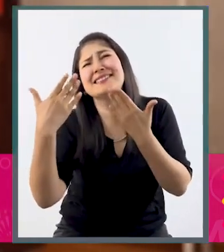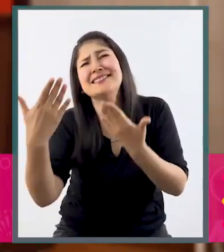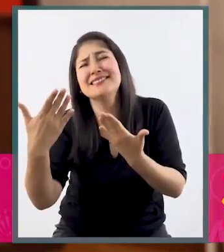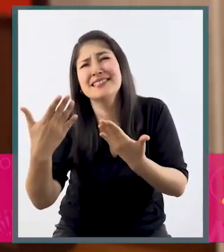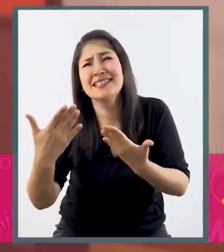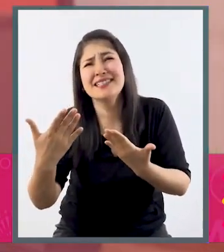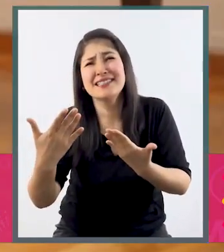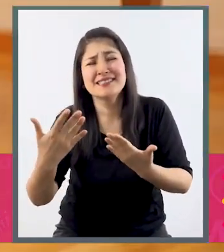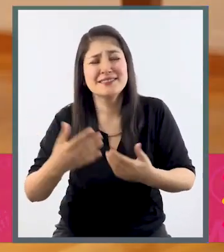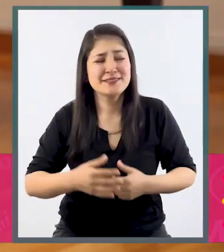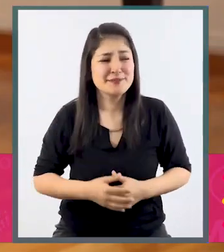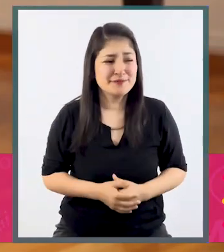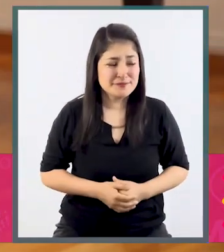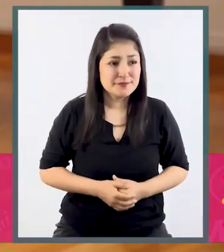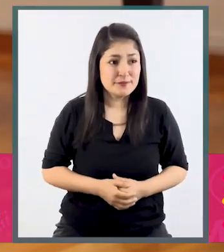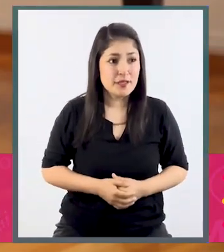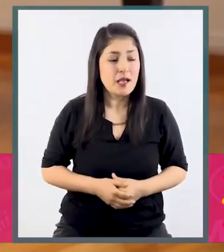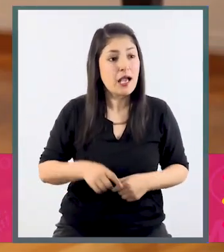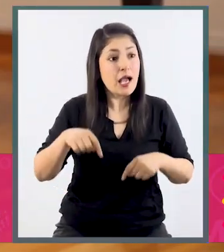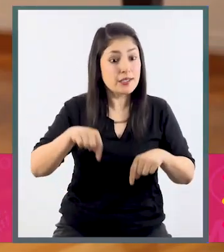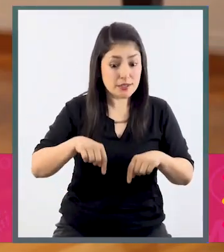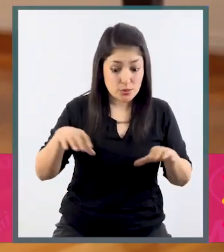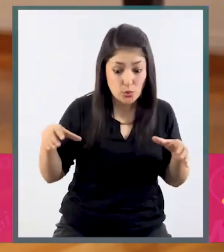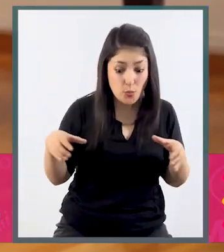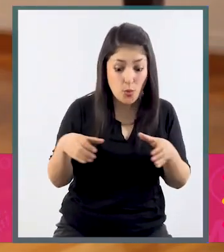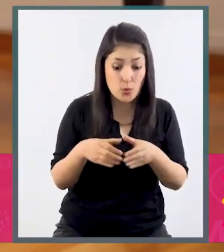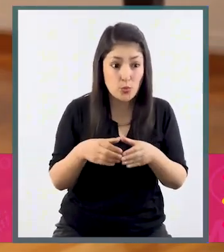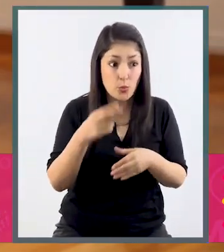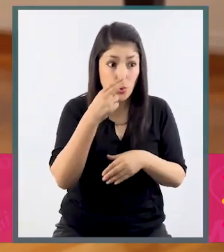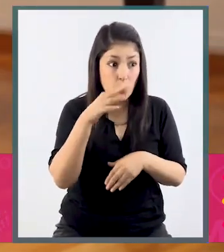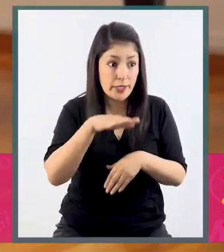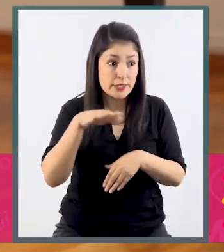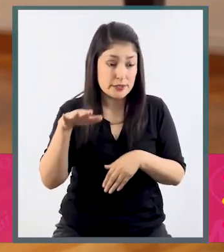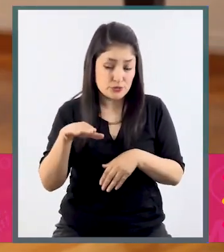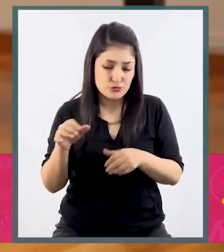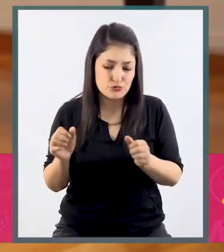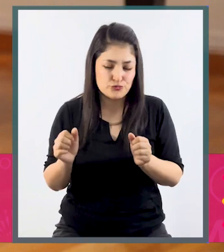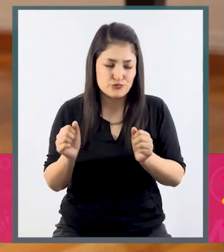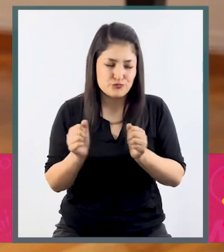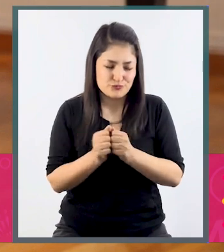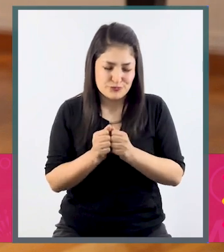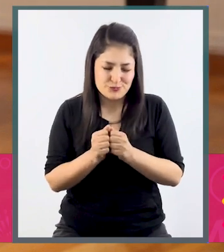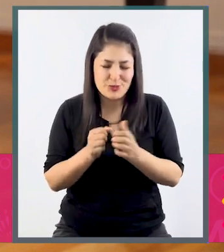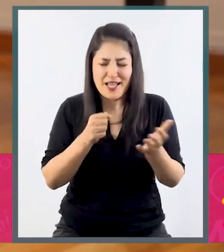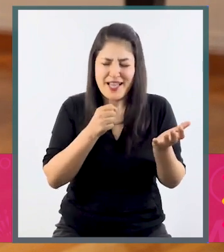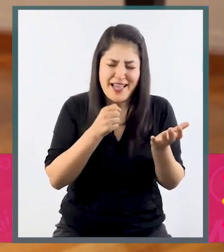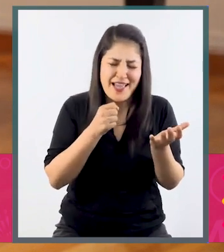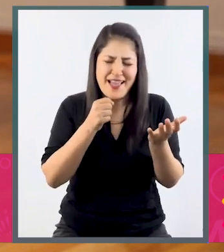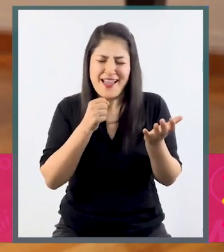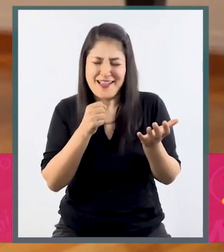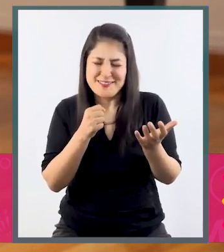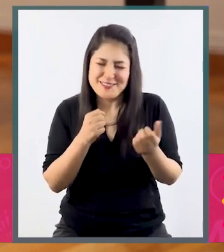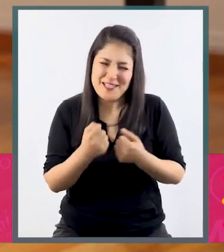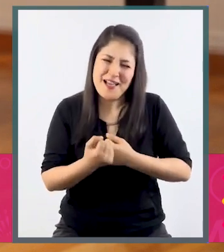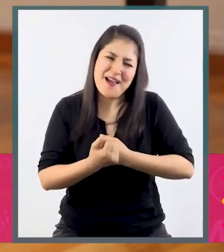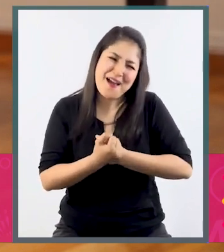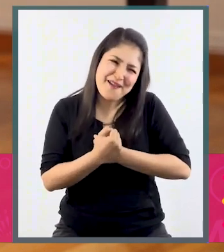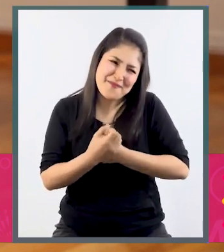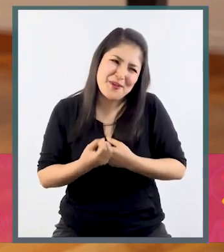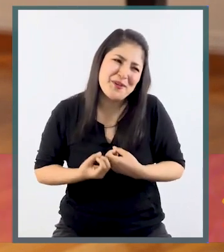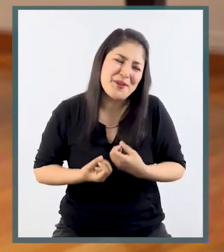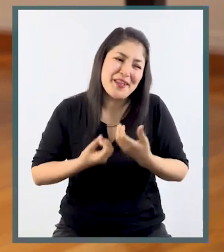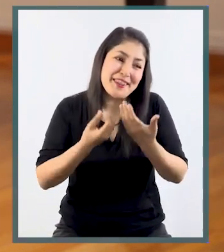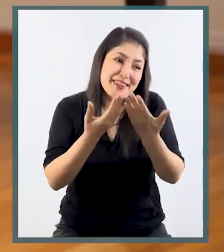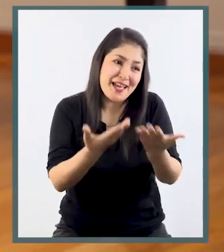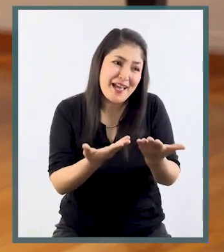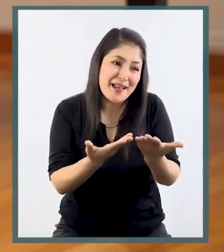gratitud. 1, 2, 3. Aquí nosotros como niños hemos hecho esta canción con mucho cariño y esperemos que llegue a